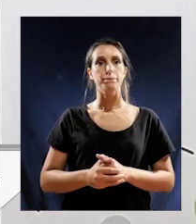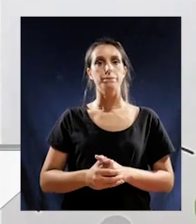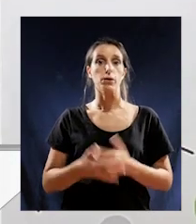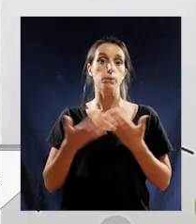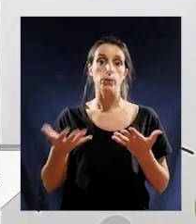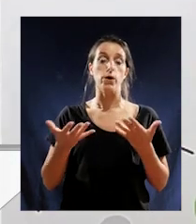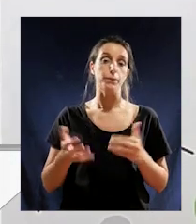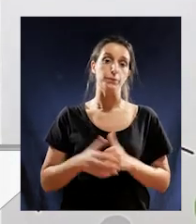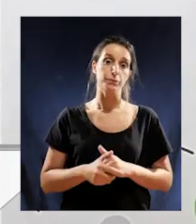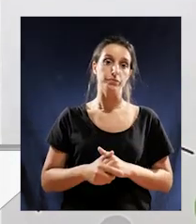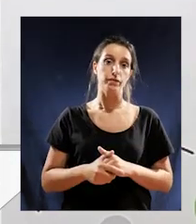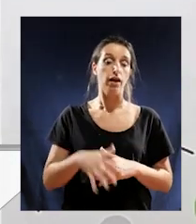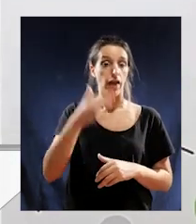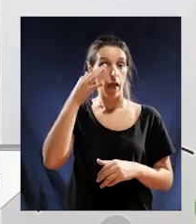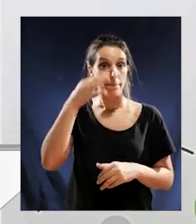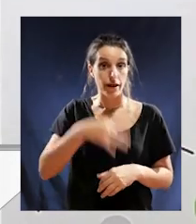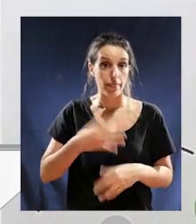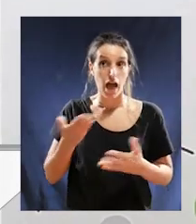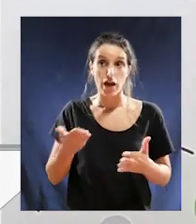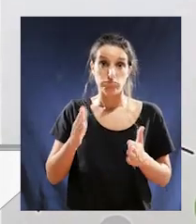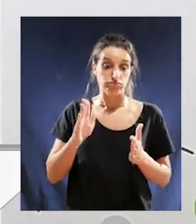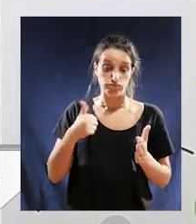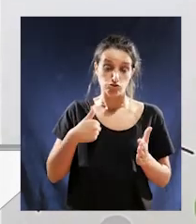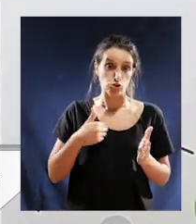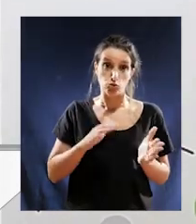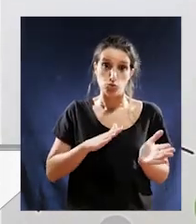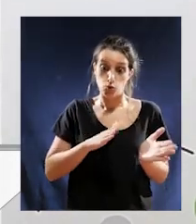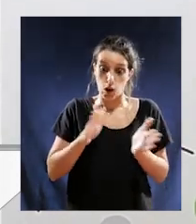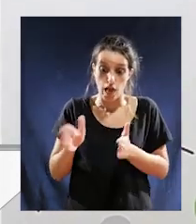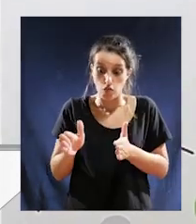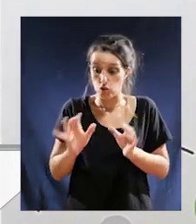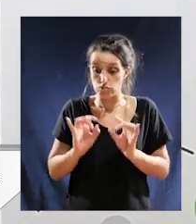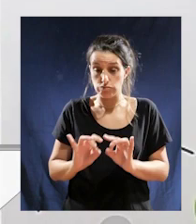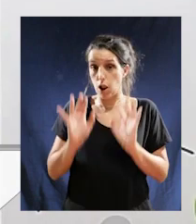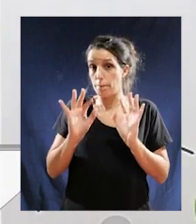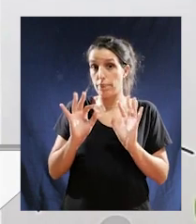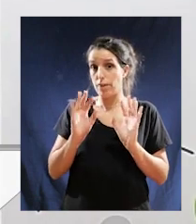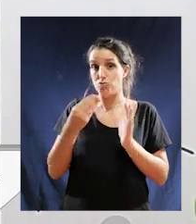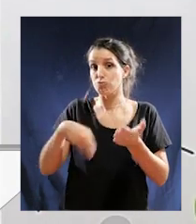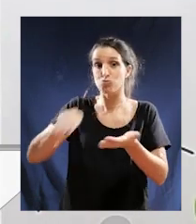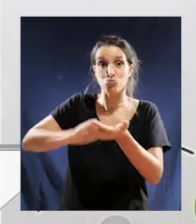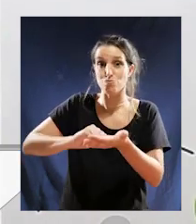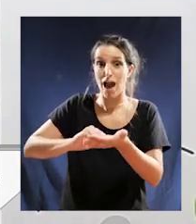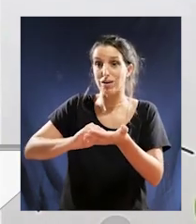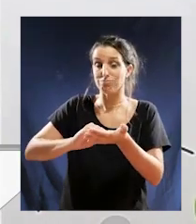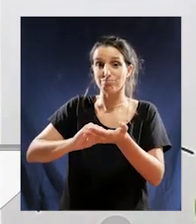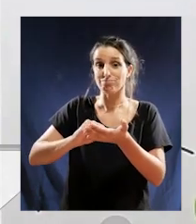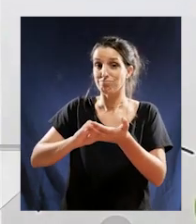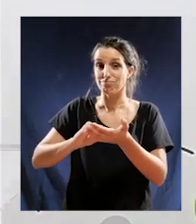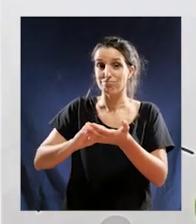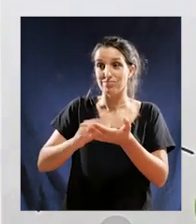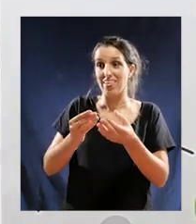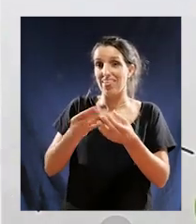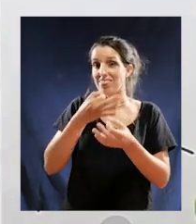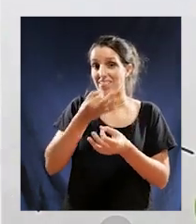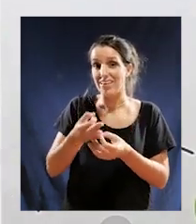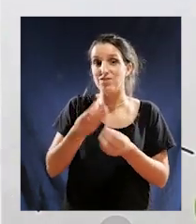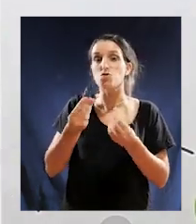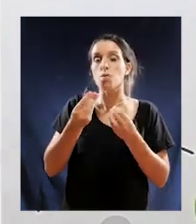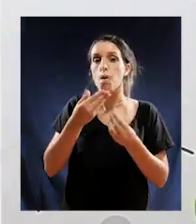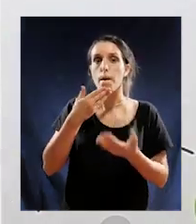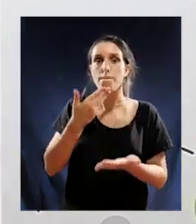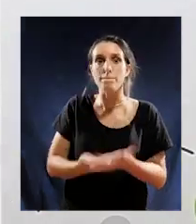bueno la verdad que por un lado no tengo más que sumarme a esos momentos donde no queda casi